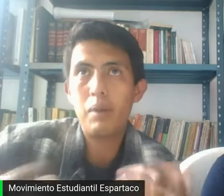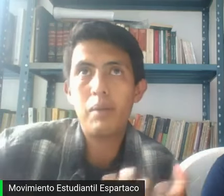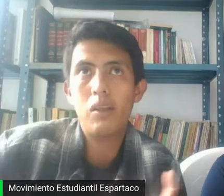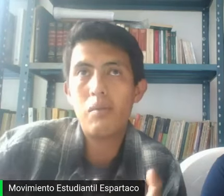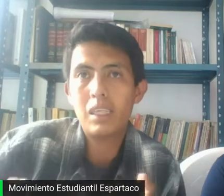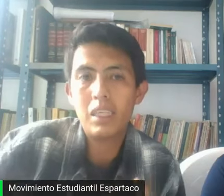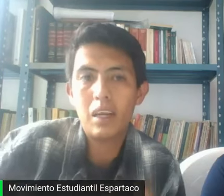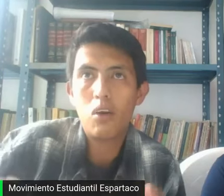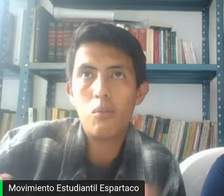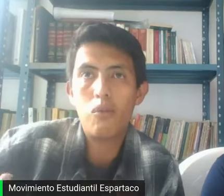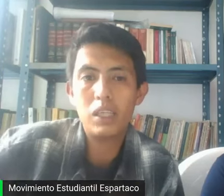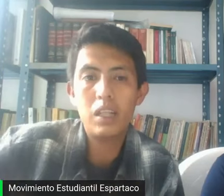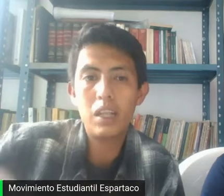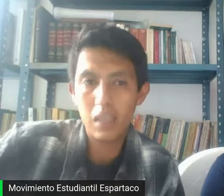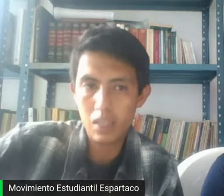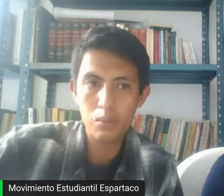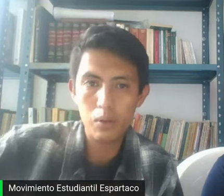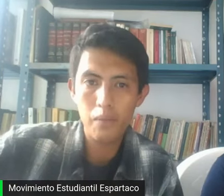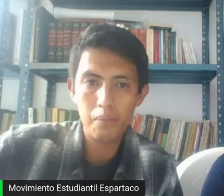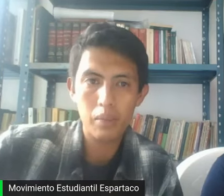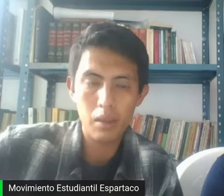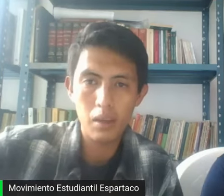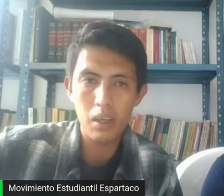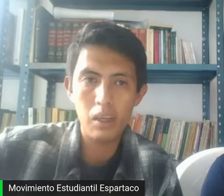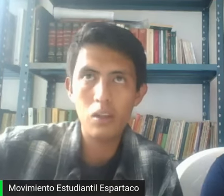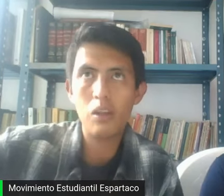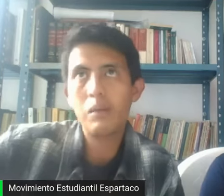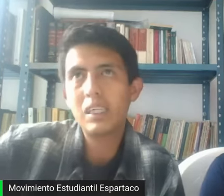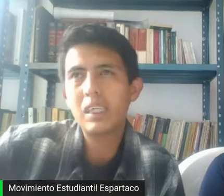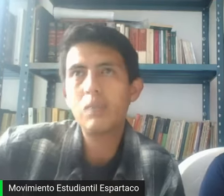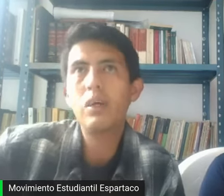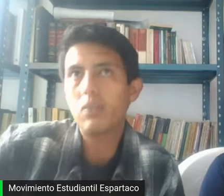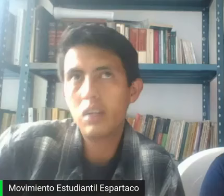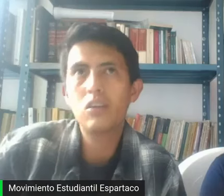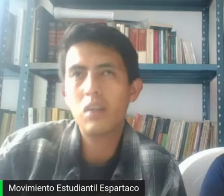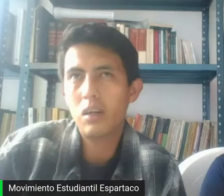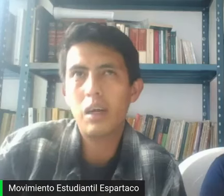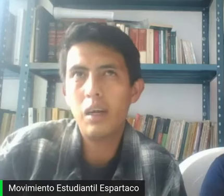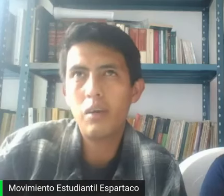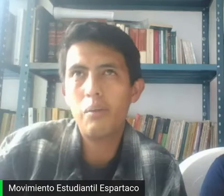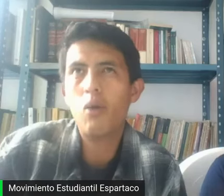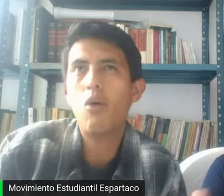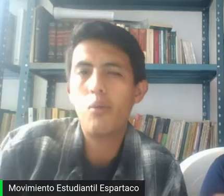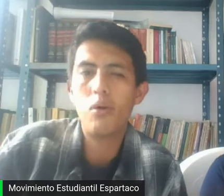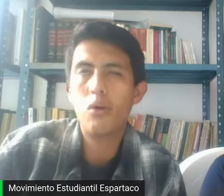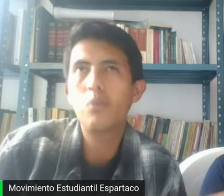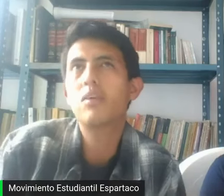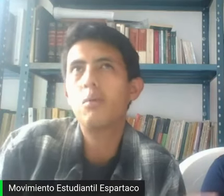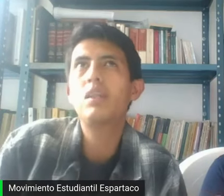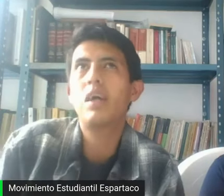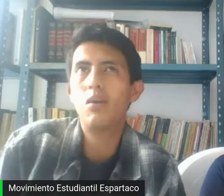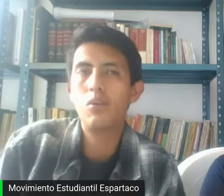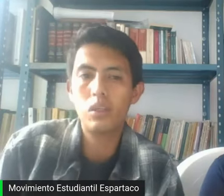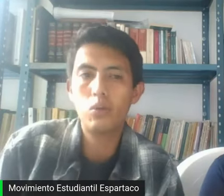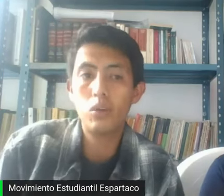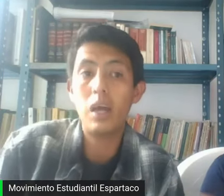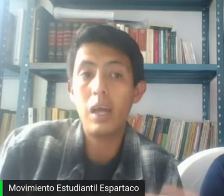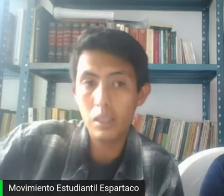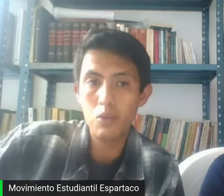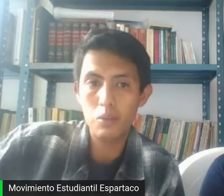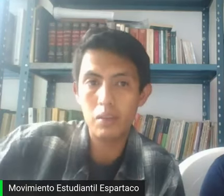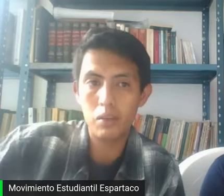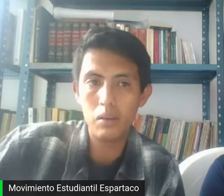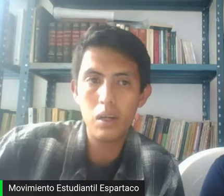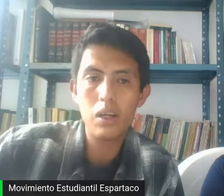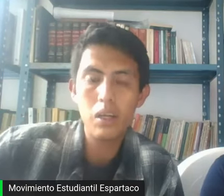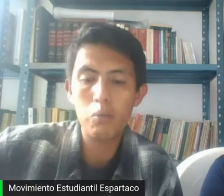está palpando más de cerca cómo fue ese entreguismo, y no nada más es así, bueno, sí nos regalaron, pero ¿cómo, no? ¿Cómo entregaron nuestros recursos? Ahí lo